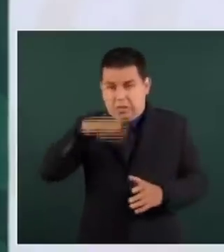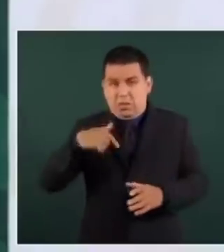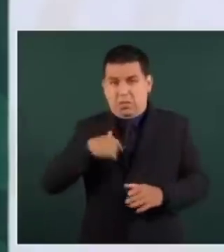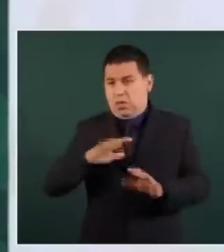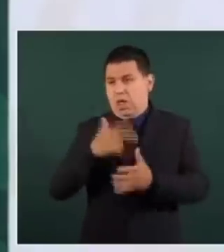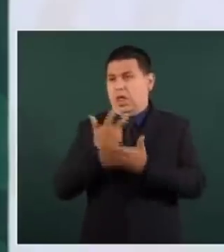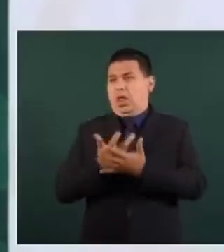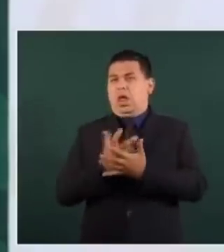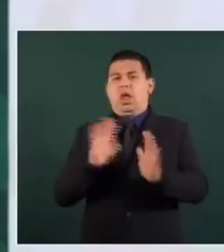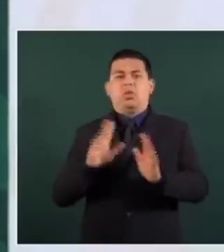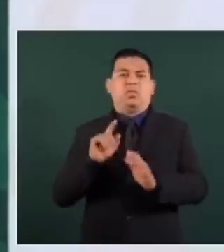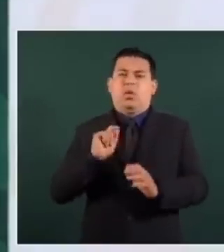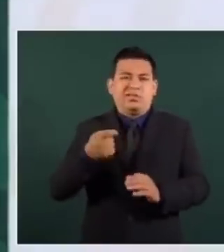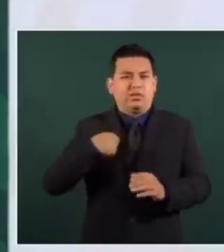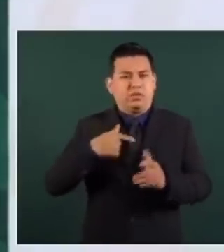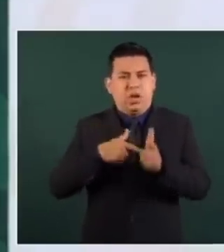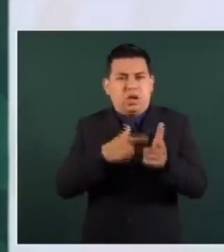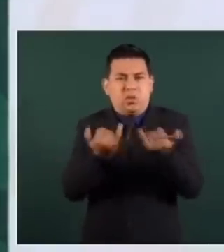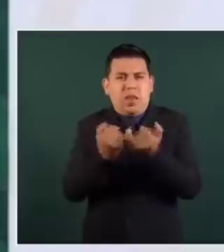como muchos mexicanos,